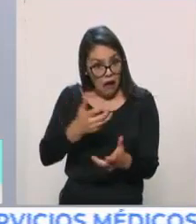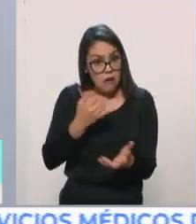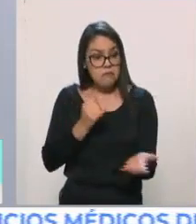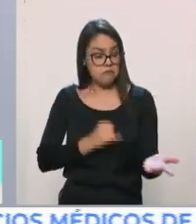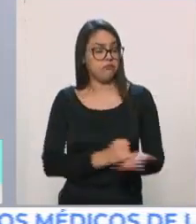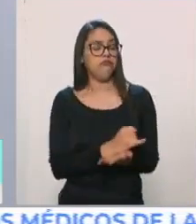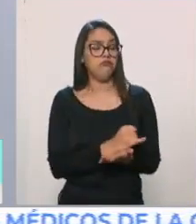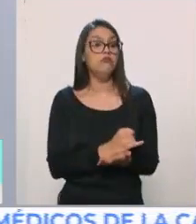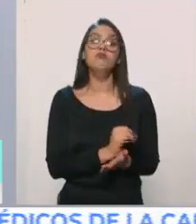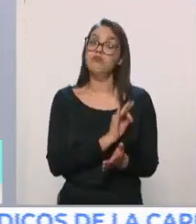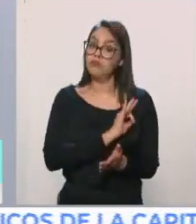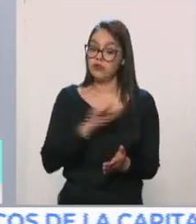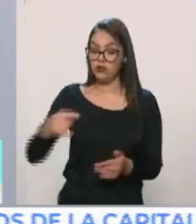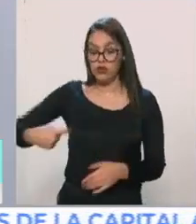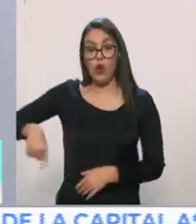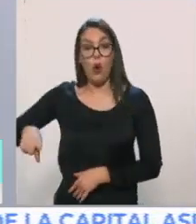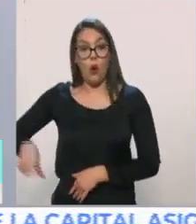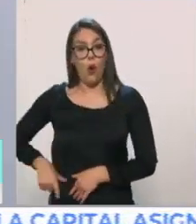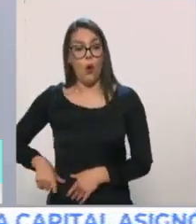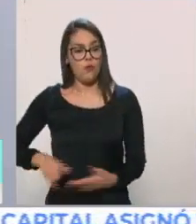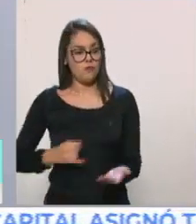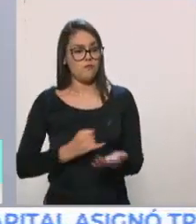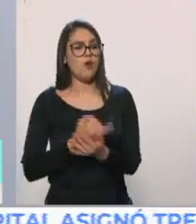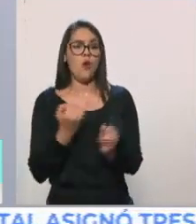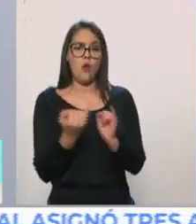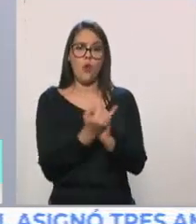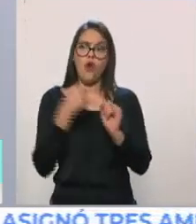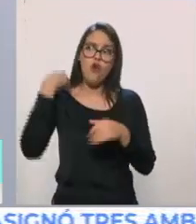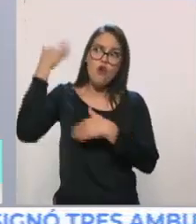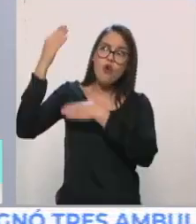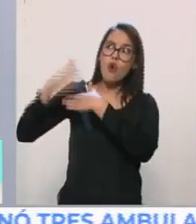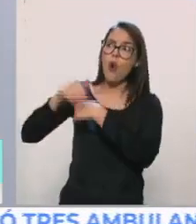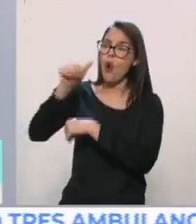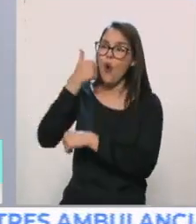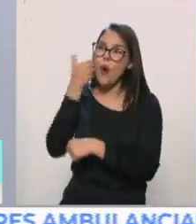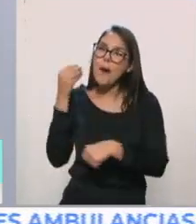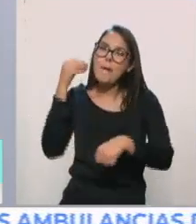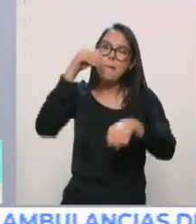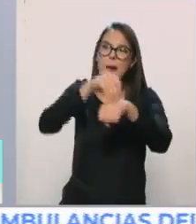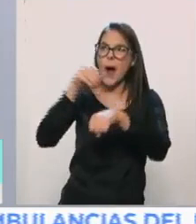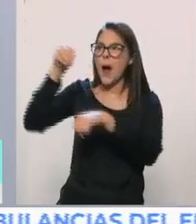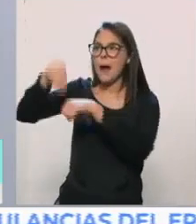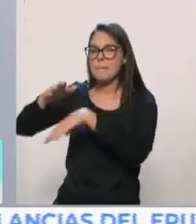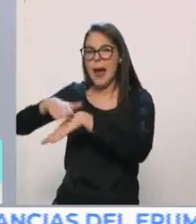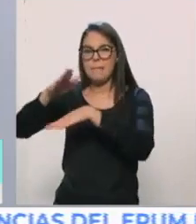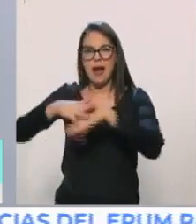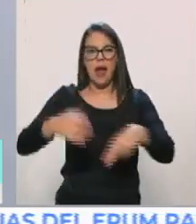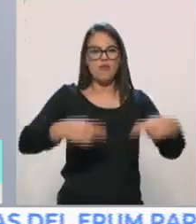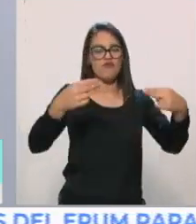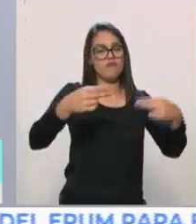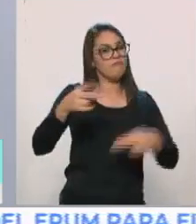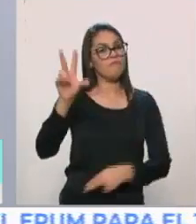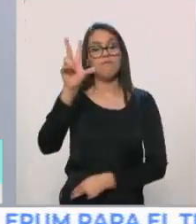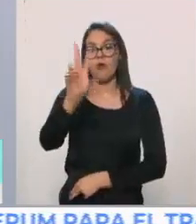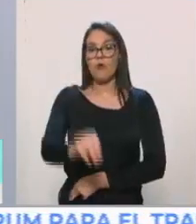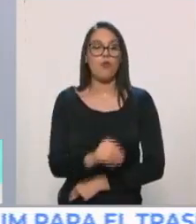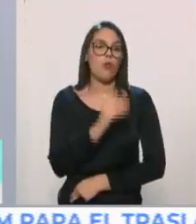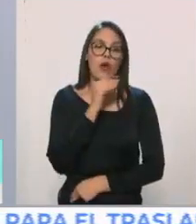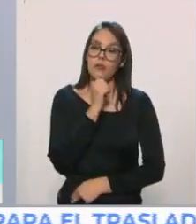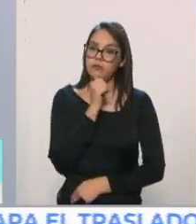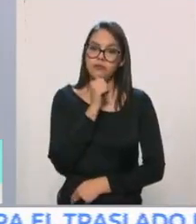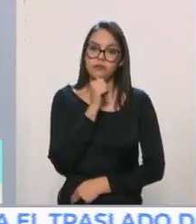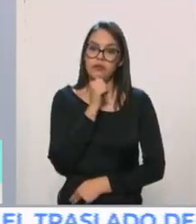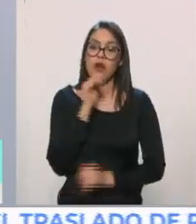Ciudad de México, porque podemos instaurar un esquema de que solo se instalan en la Ciudad de México las